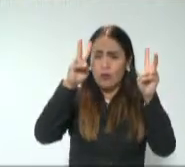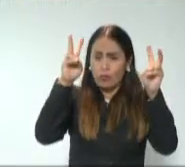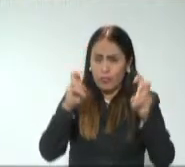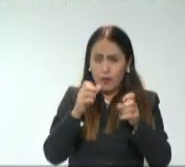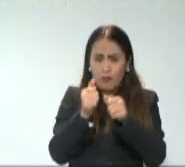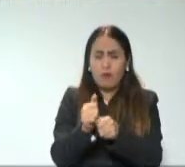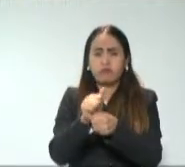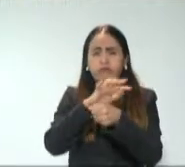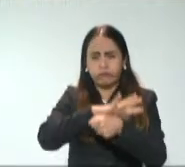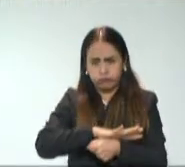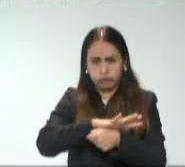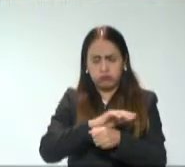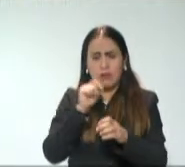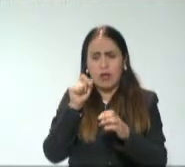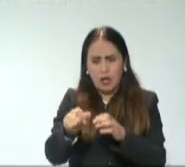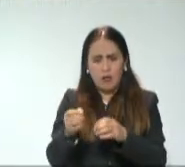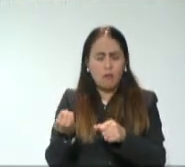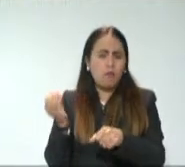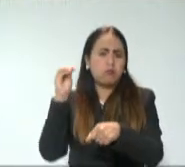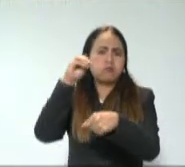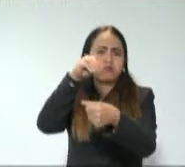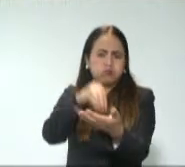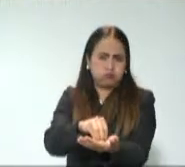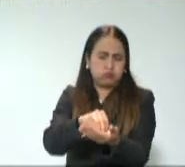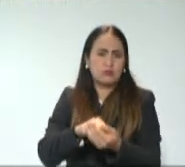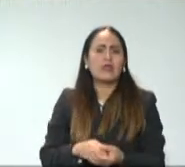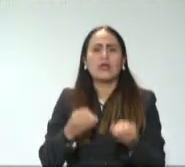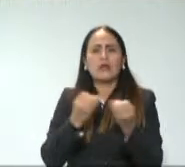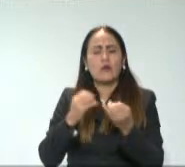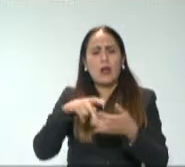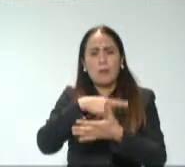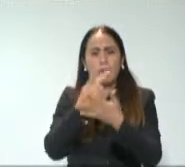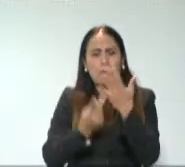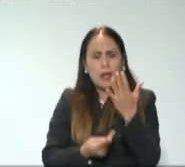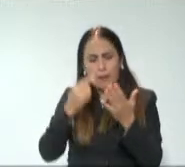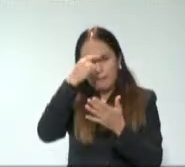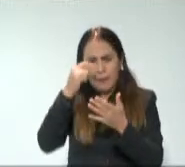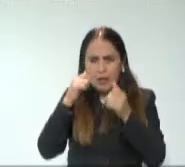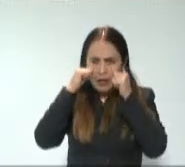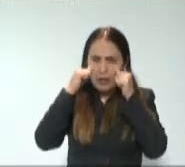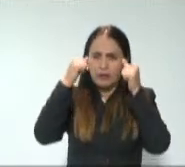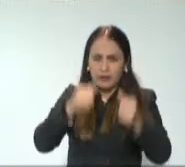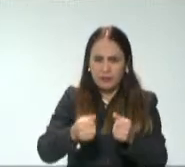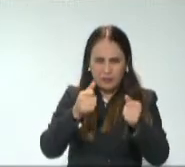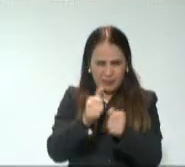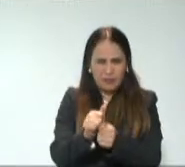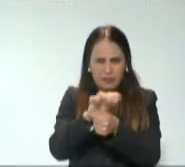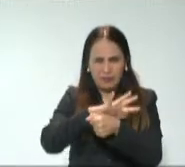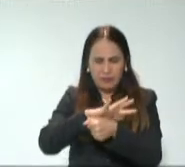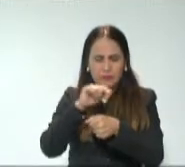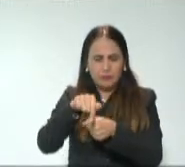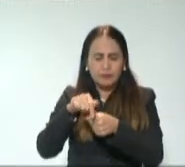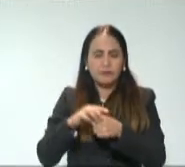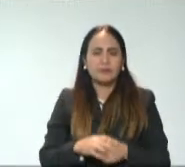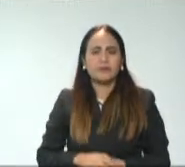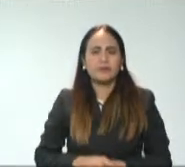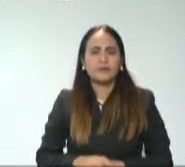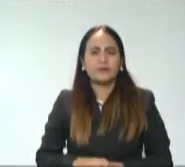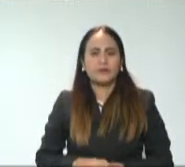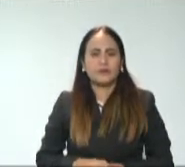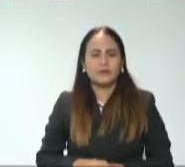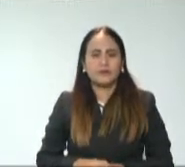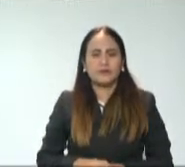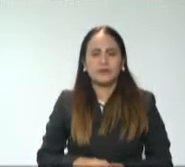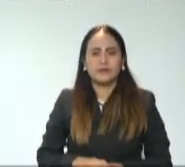la pandemia eh ahí se incluyó el plan estratégico institucional para la atención de la contingencia por covid que es en